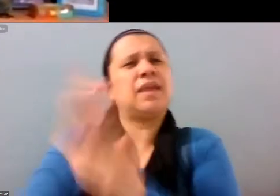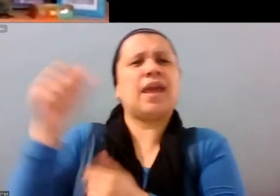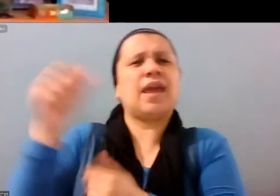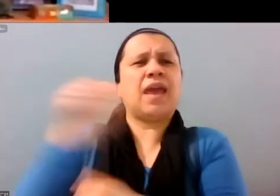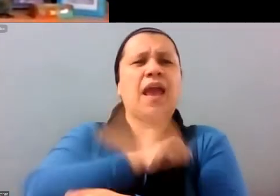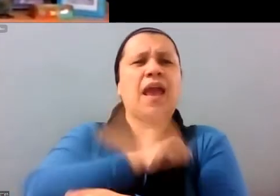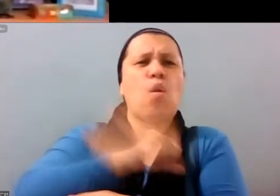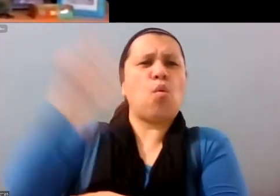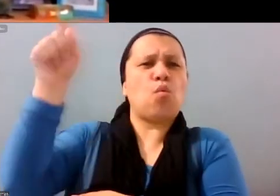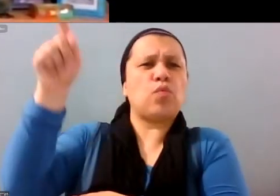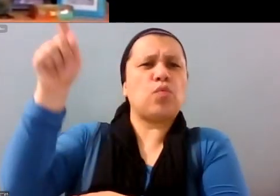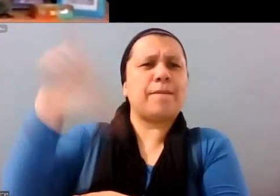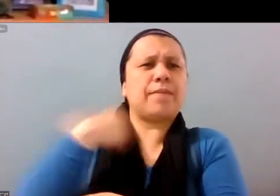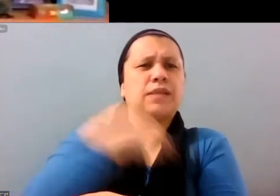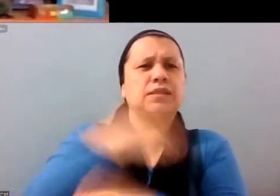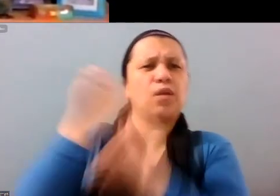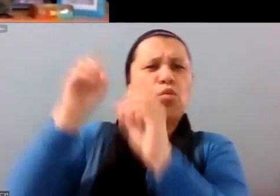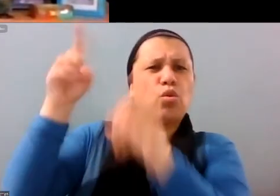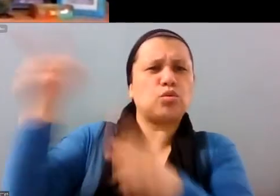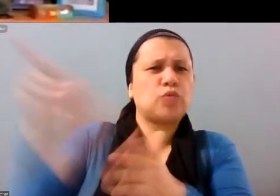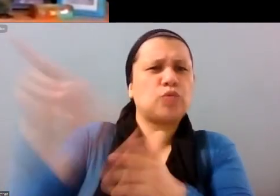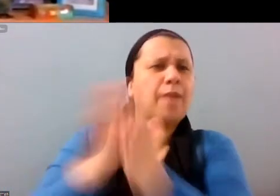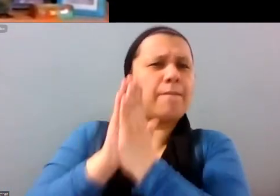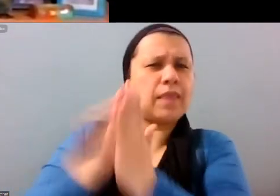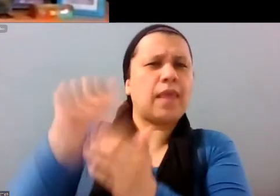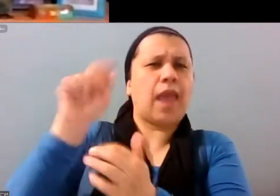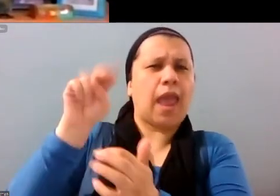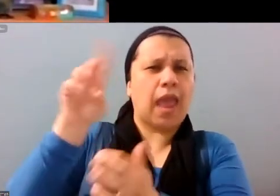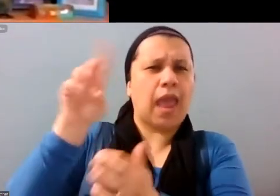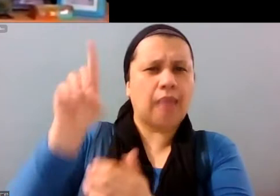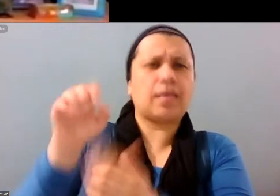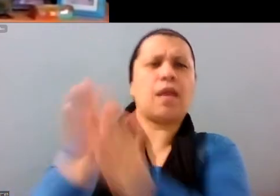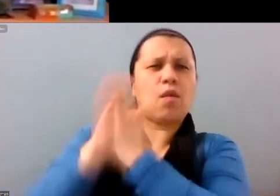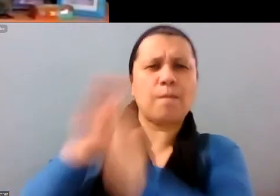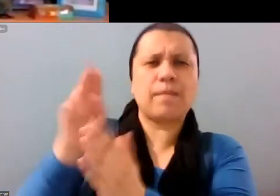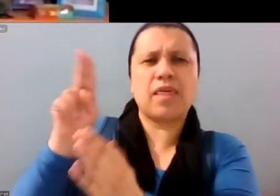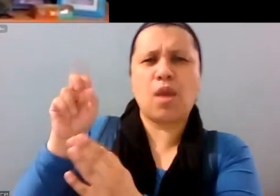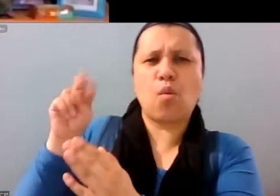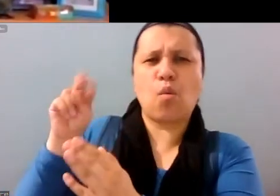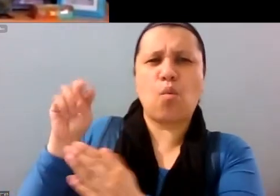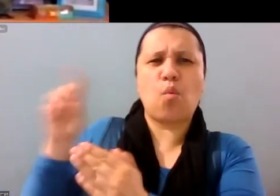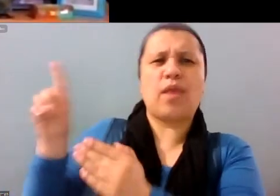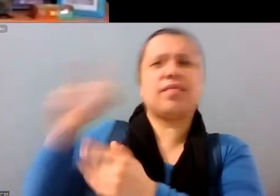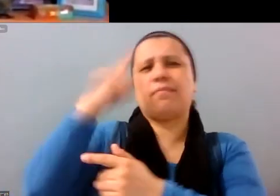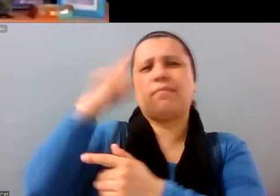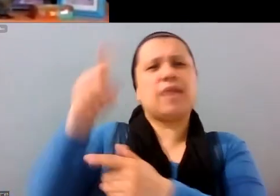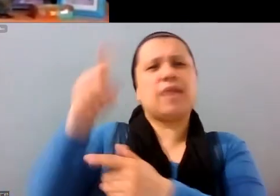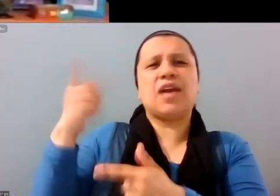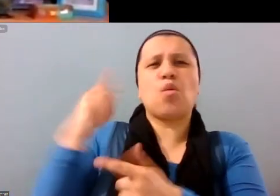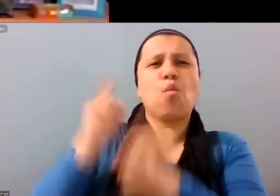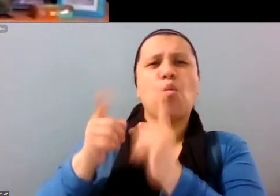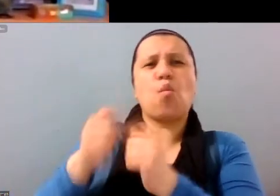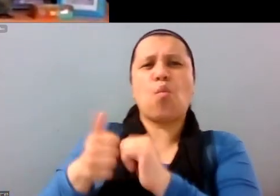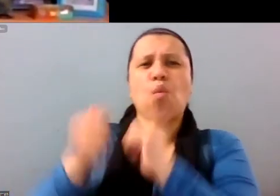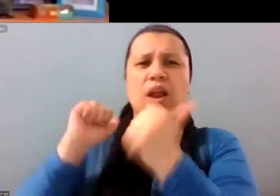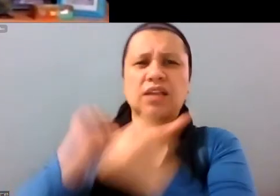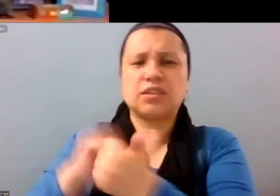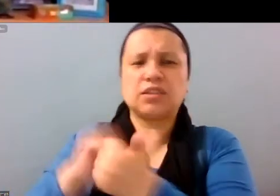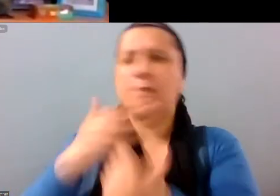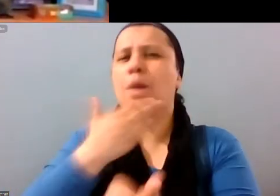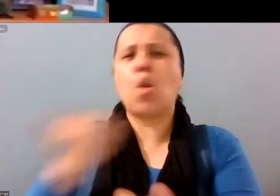del Ministerio de Educación Pública como el ANDE y de la UNED para hacer eso identificar esos cambios esas mejoras esas